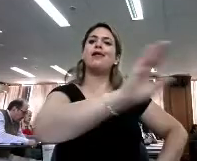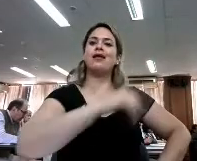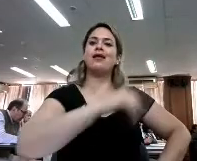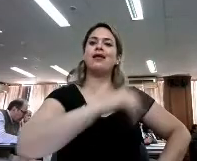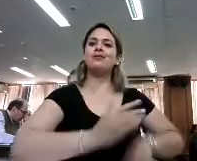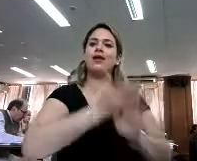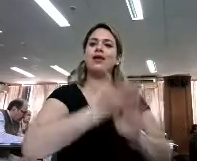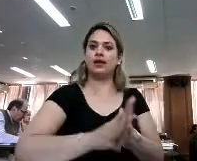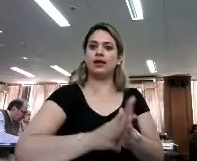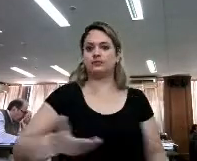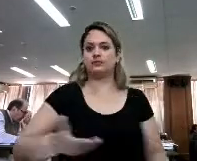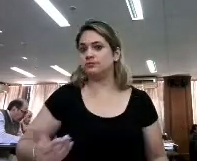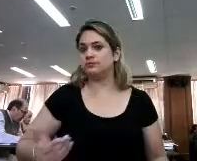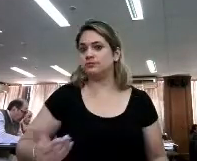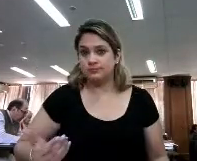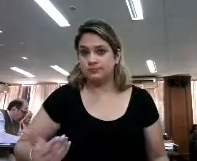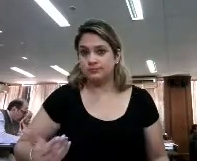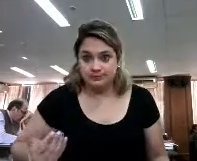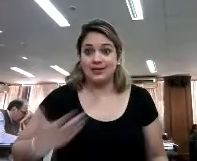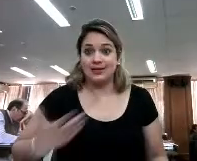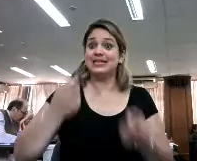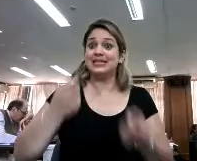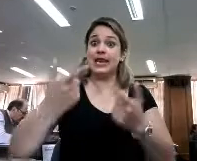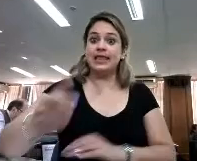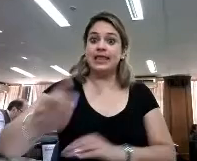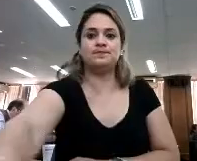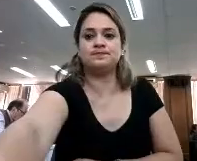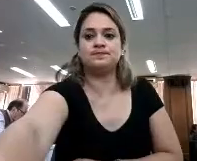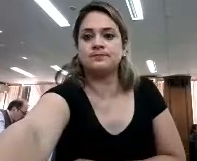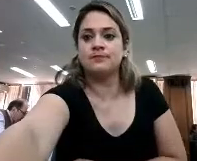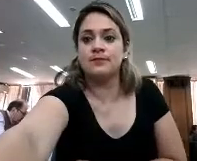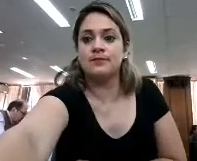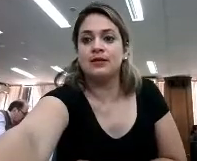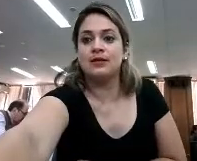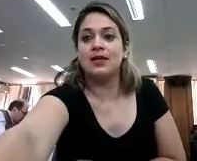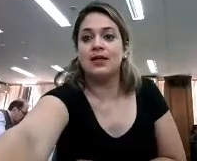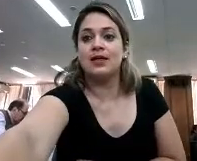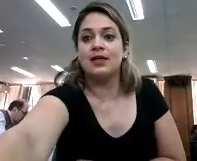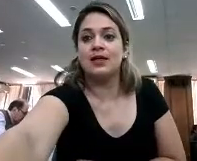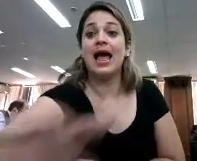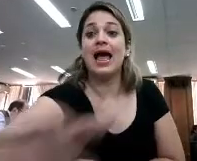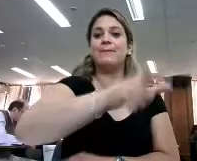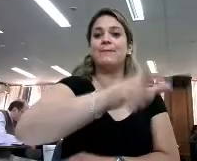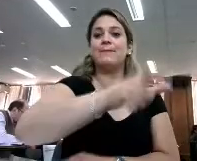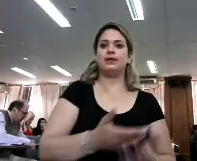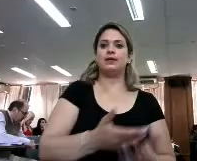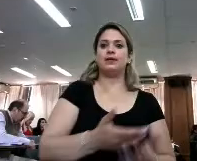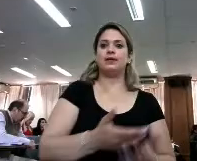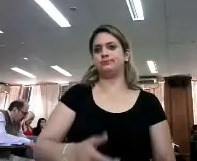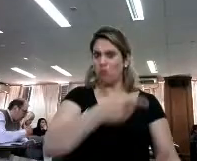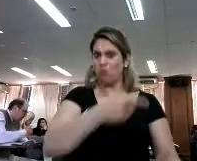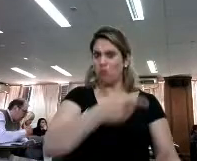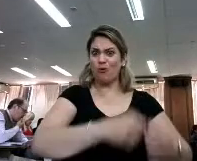gratis. Y se lo tienes que entregar a todo el que te lo pida. ¿Estás de acuerdo?